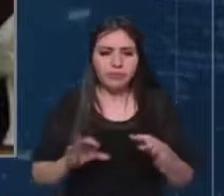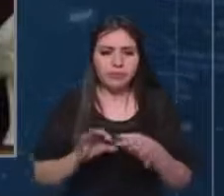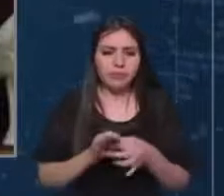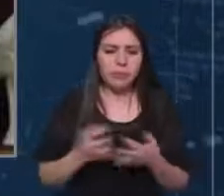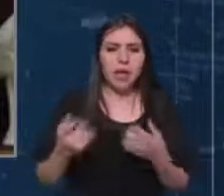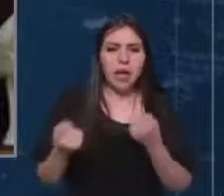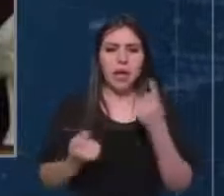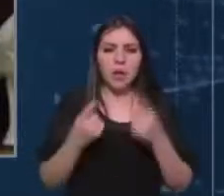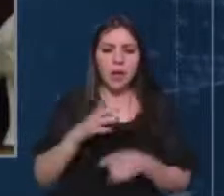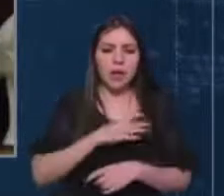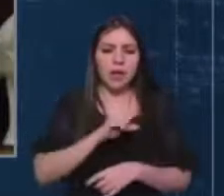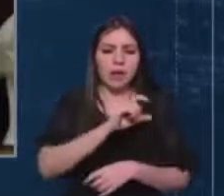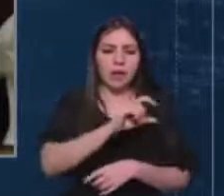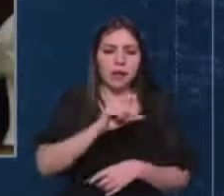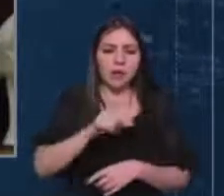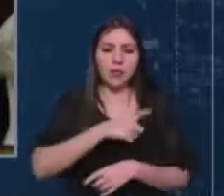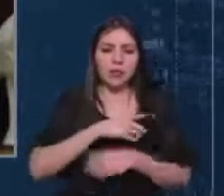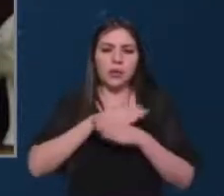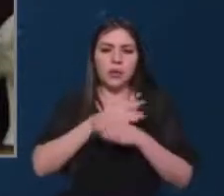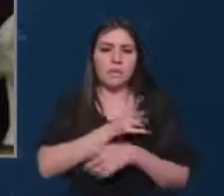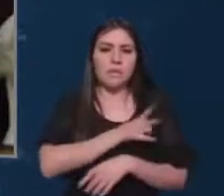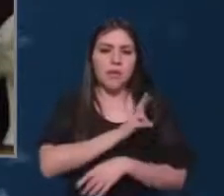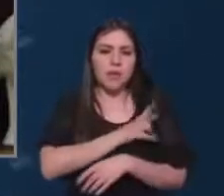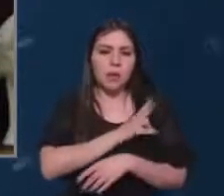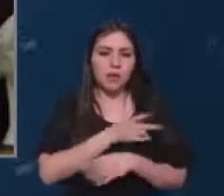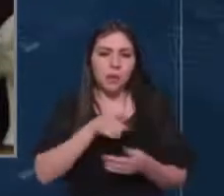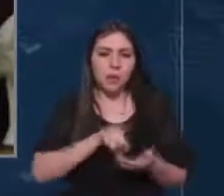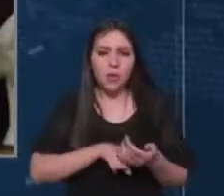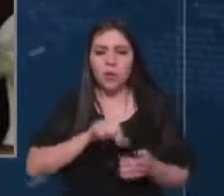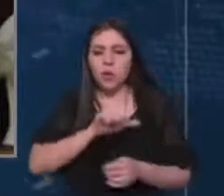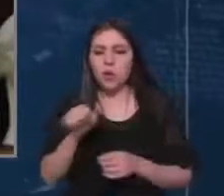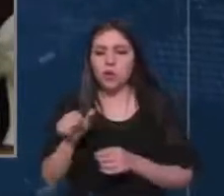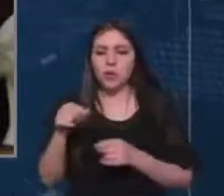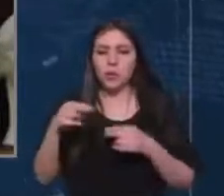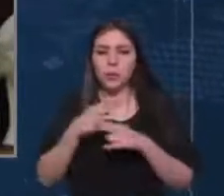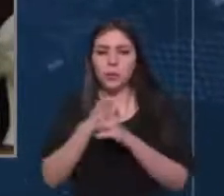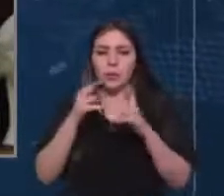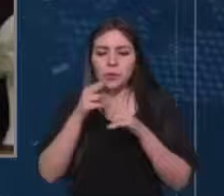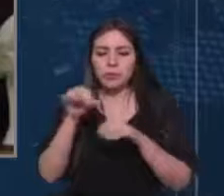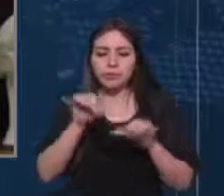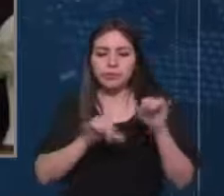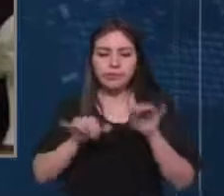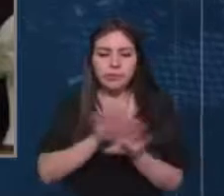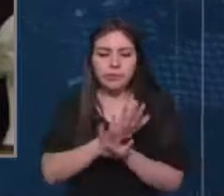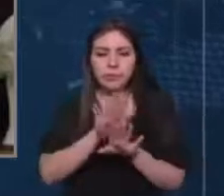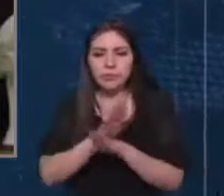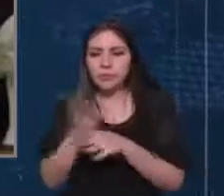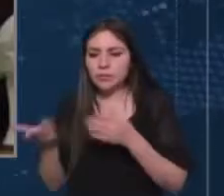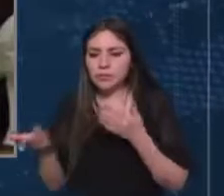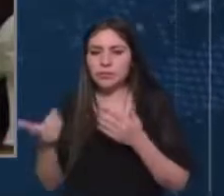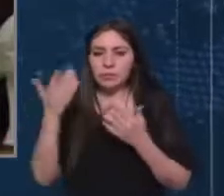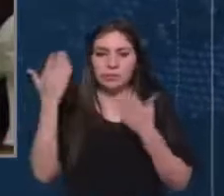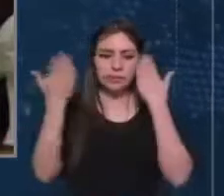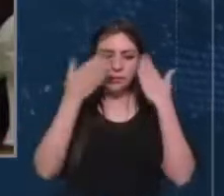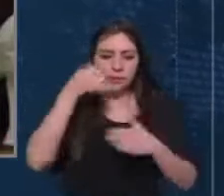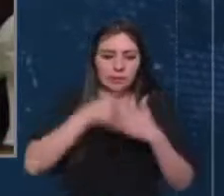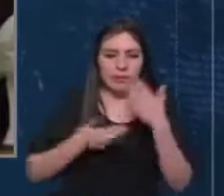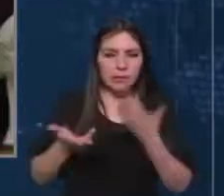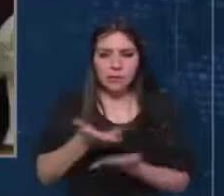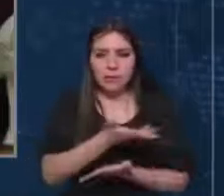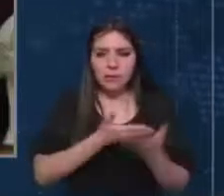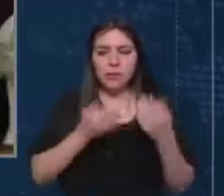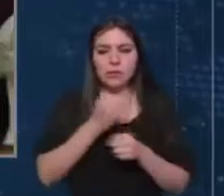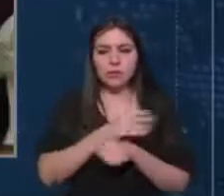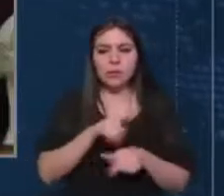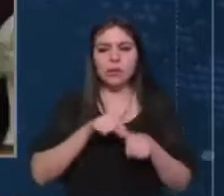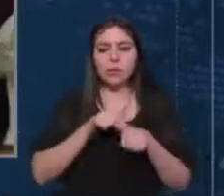de componente viral, otras serán modificadas genéticamente, y entonces en ese estudio justamente estamos, ¿no?